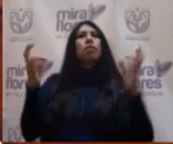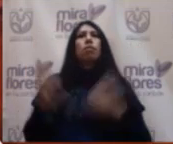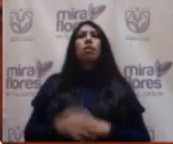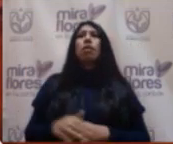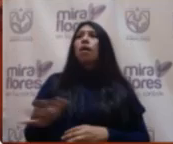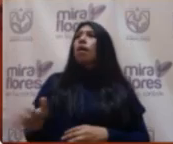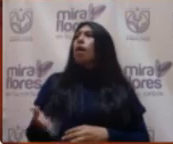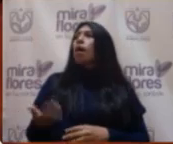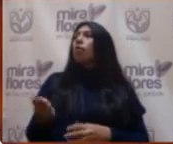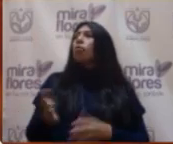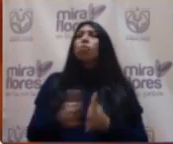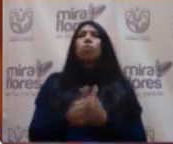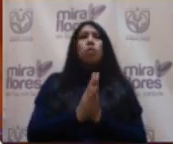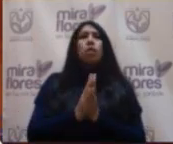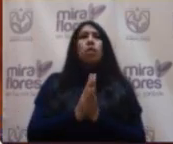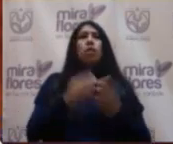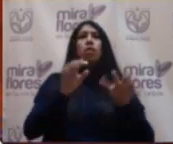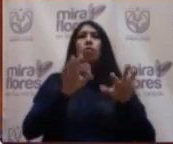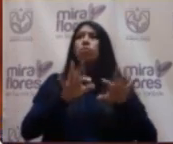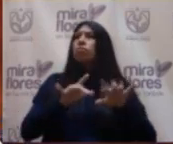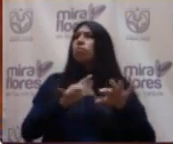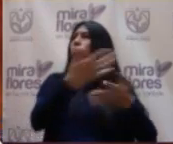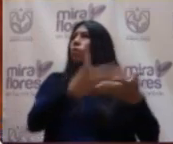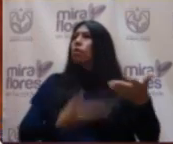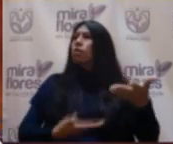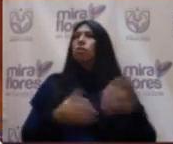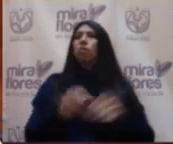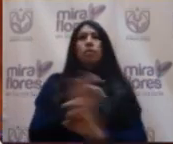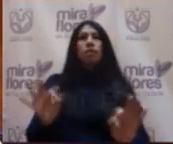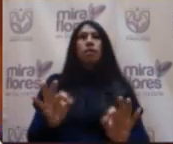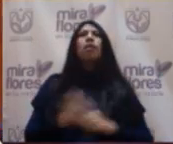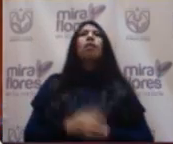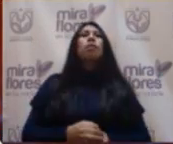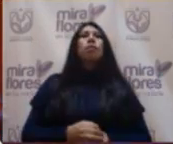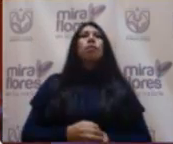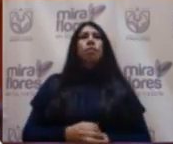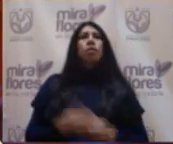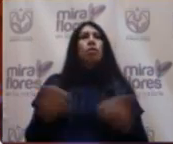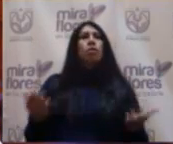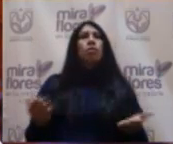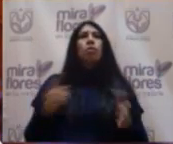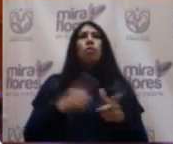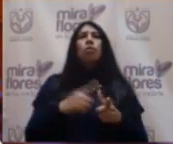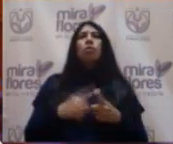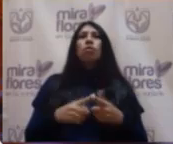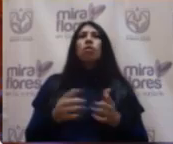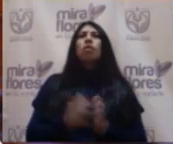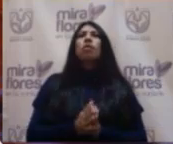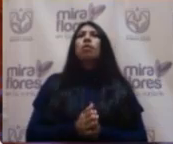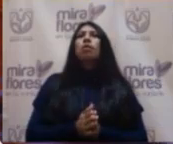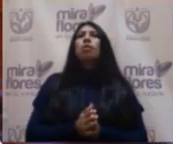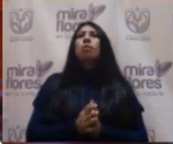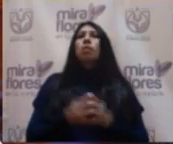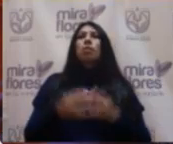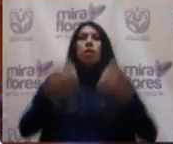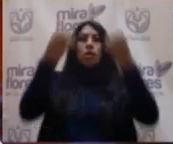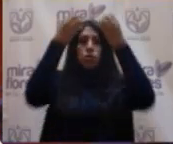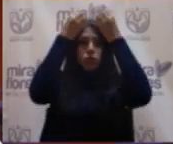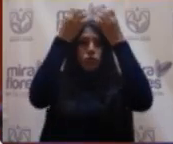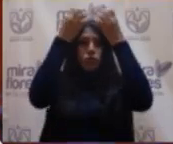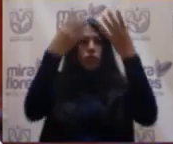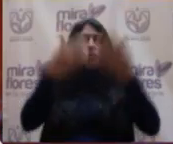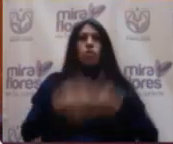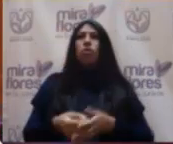alguna solicitud, algún pedido por escrito? Tampoco. Tampoco habiendo, vamos a abrir la sesión de informes. Si hay un informe en